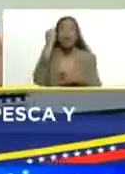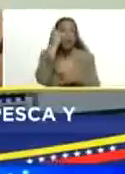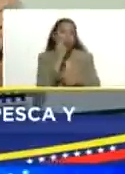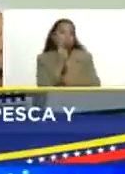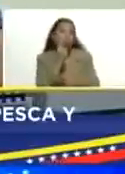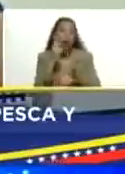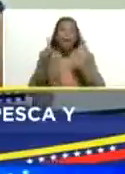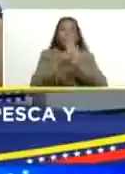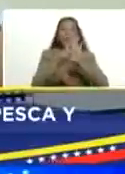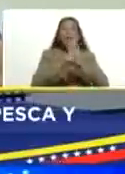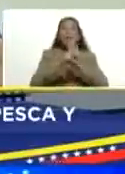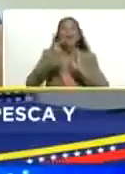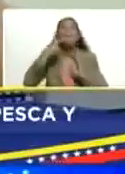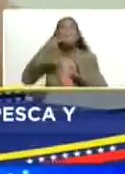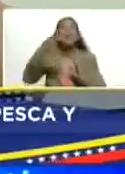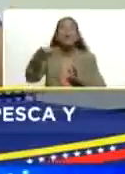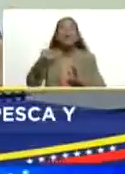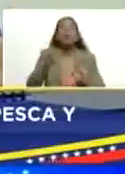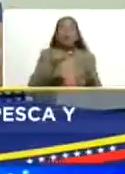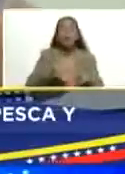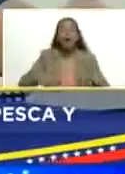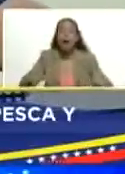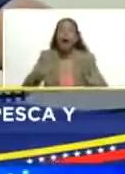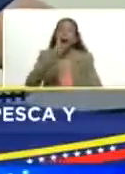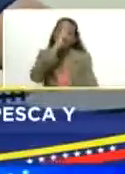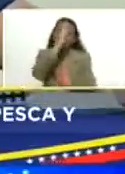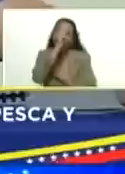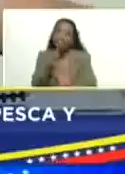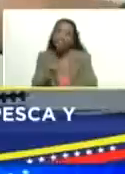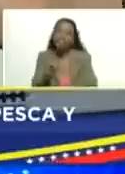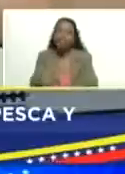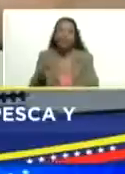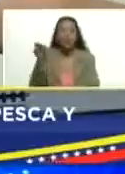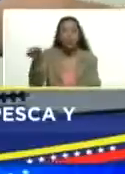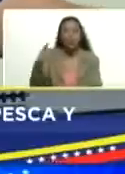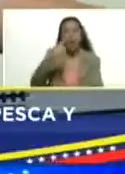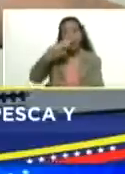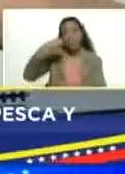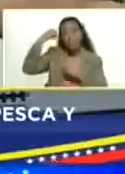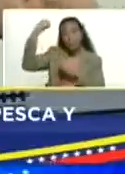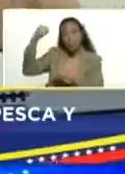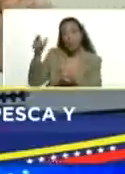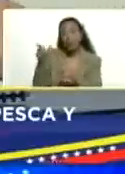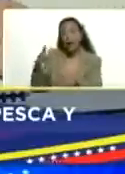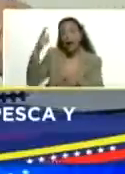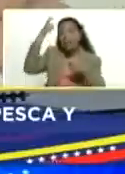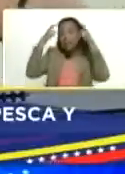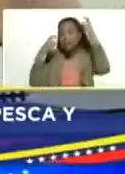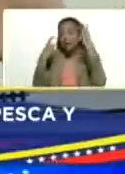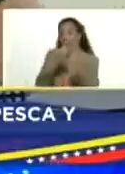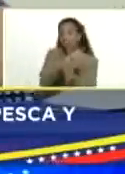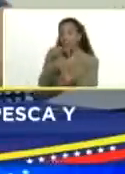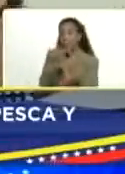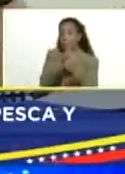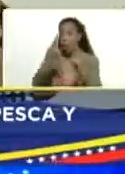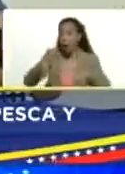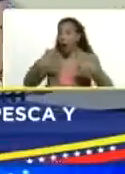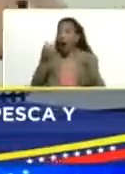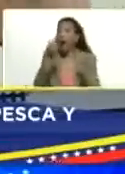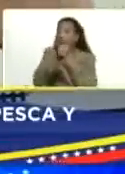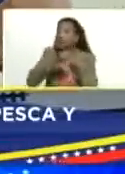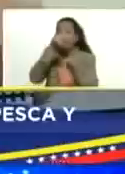política nacional, por cierto, y aquí hay que reconocerlo. Usted, el comandante Chávez, han sido dos baluartes en